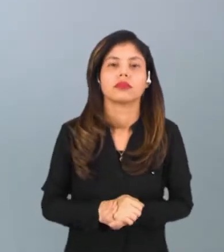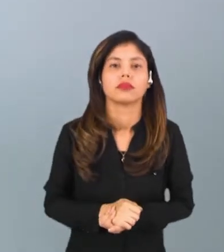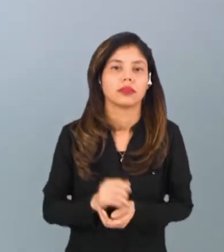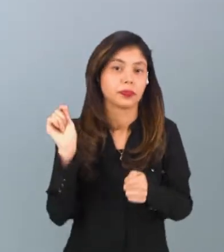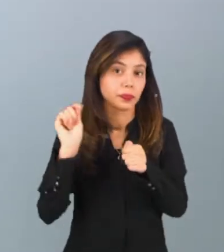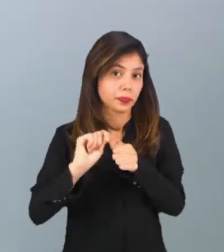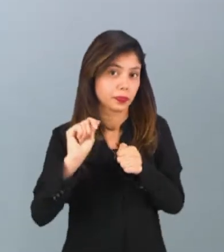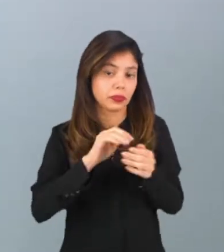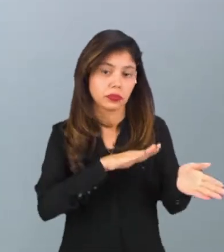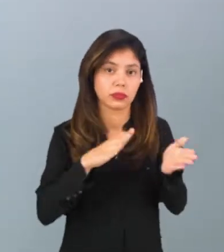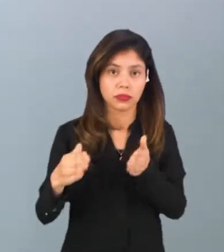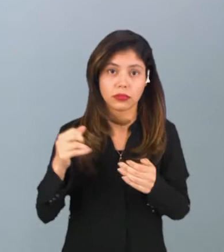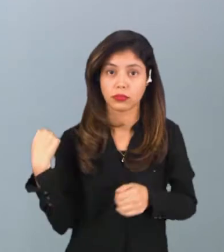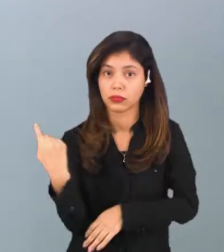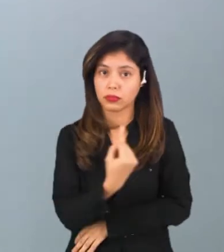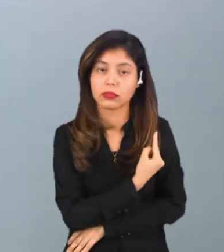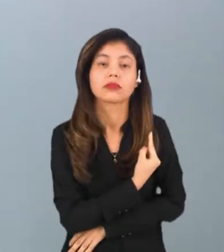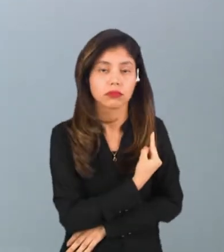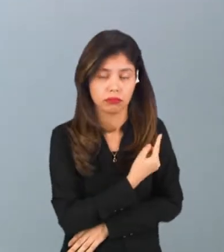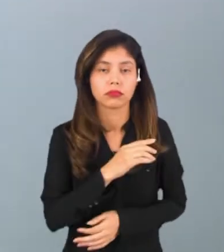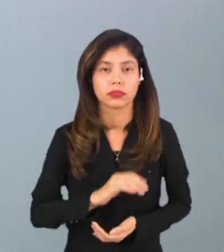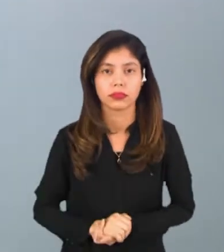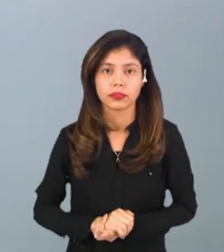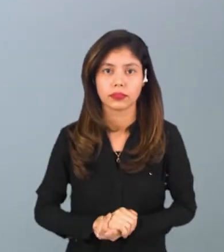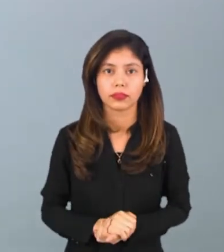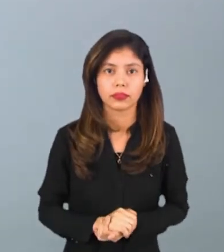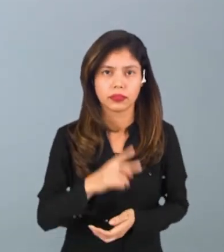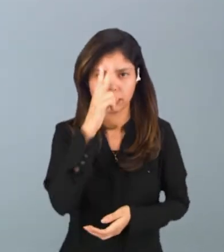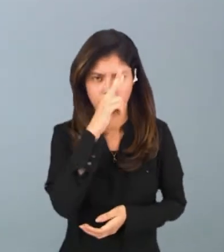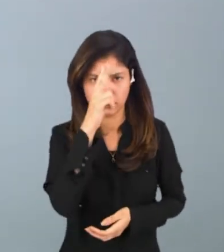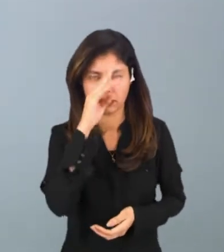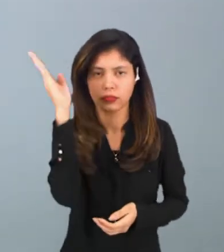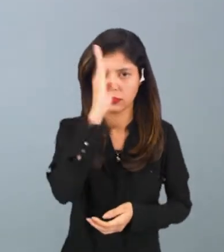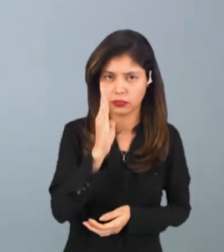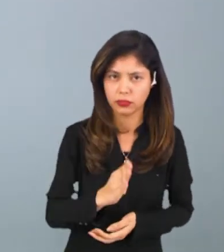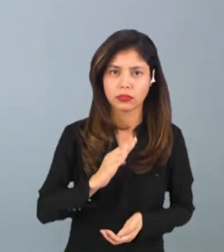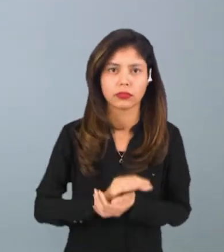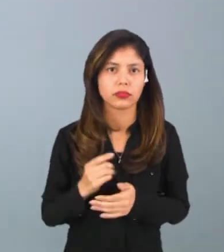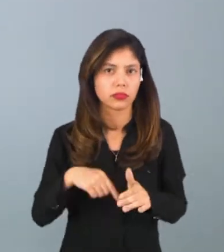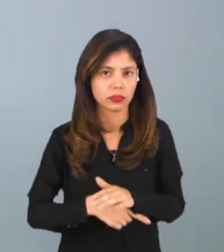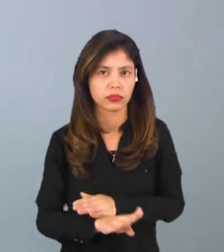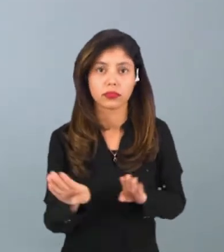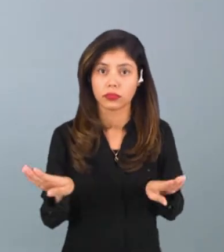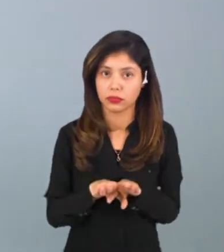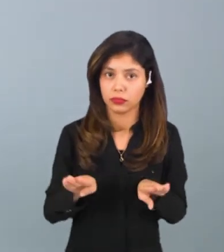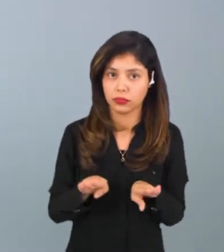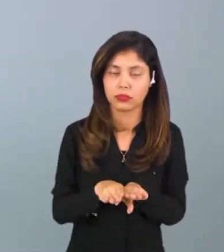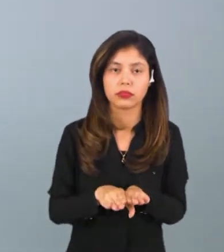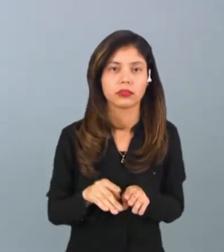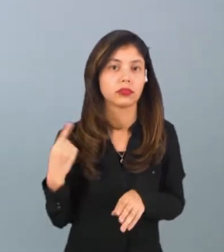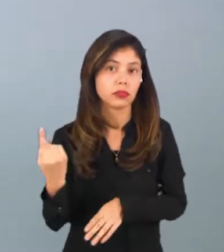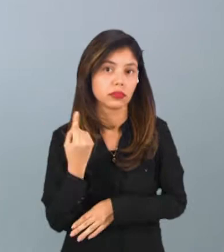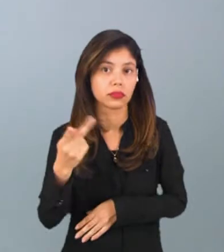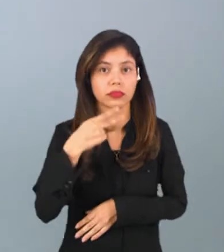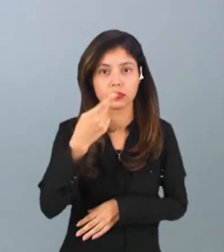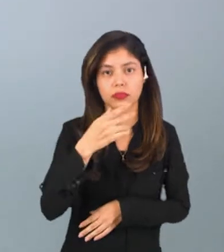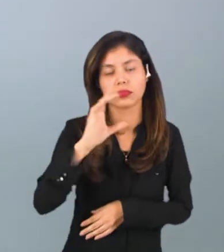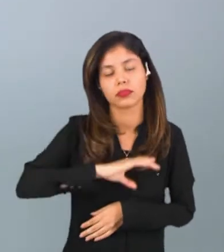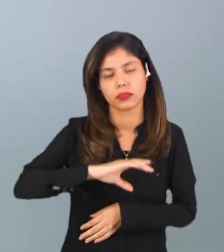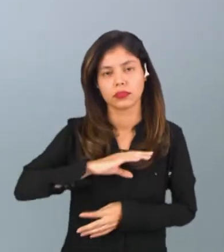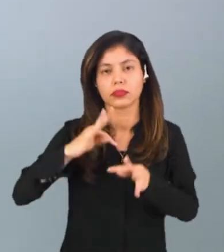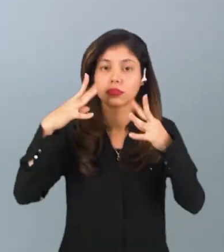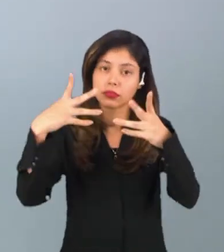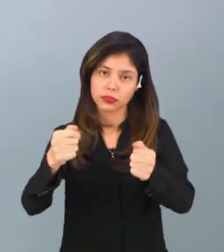que fazem parte do nosso continente, lembrando que o Brasil, dentro do nosso continente, é o único que fala português, o